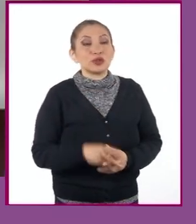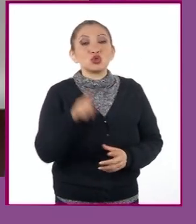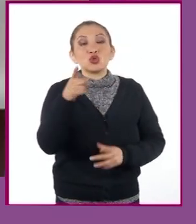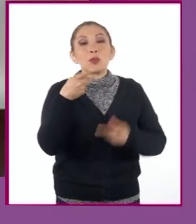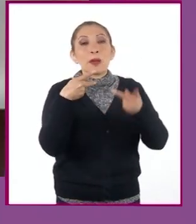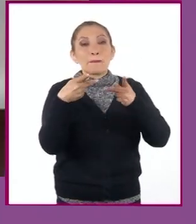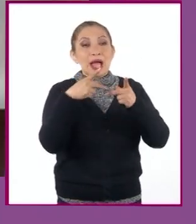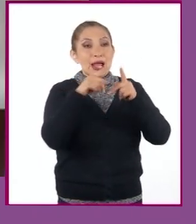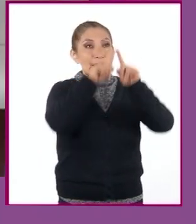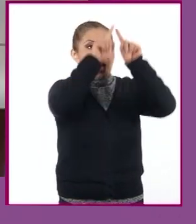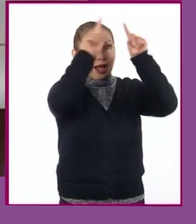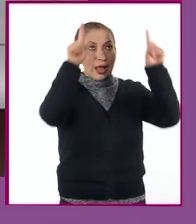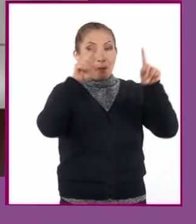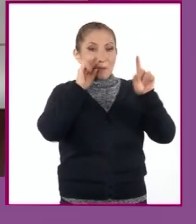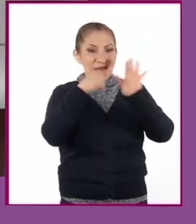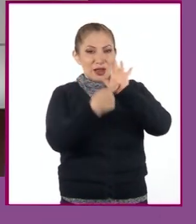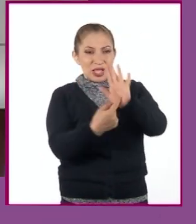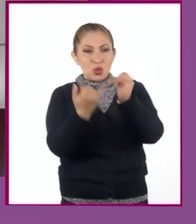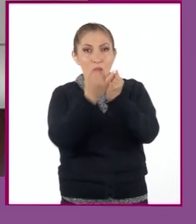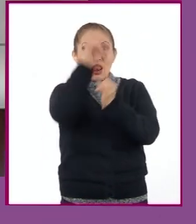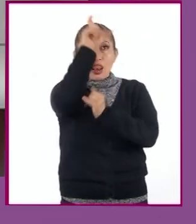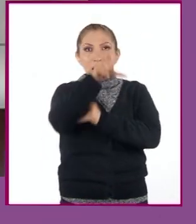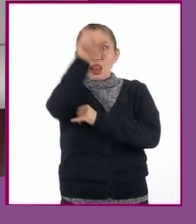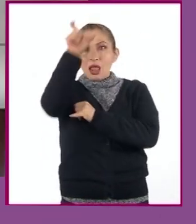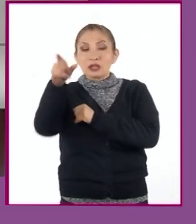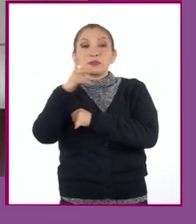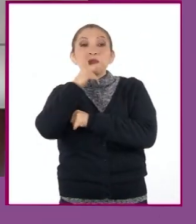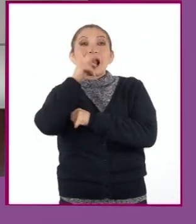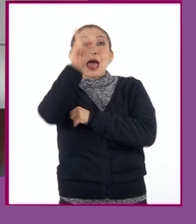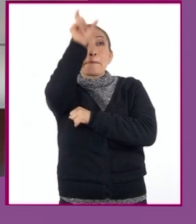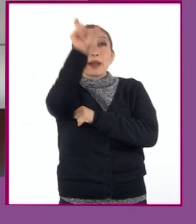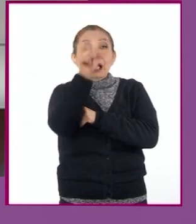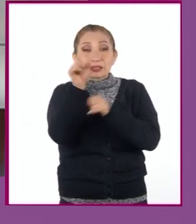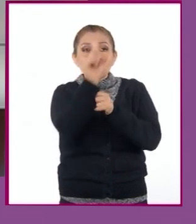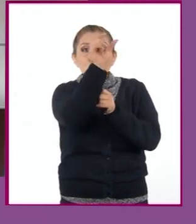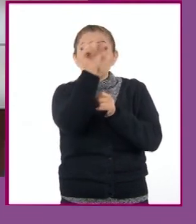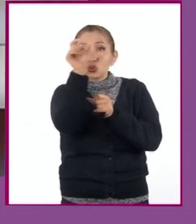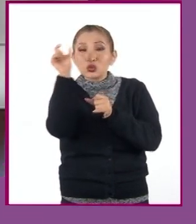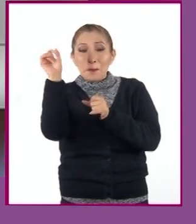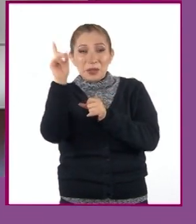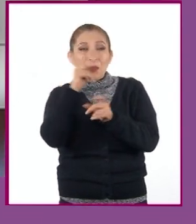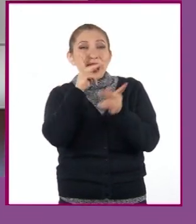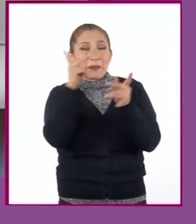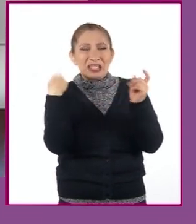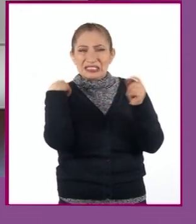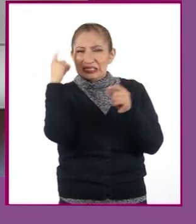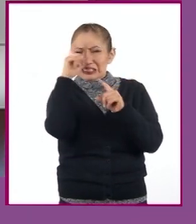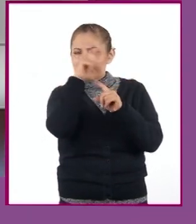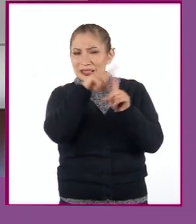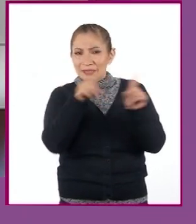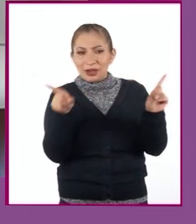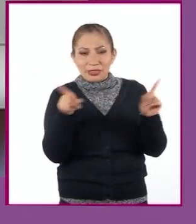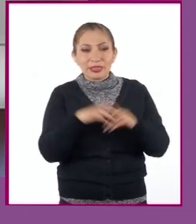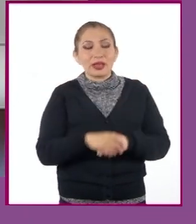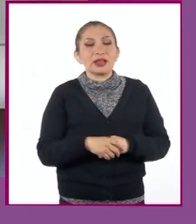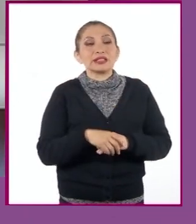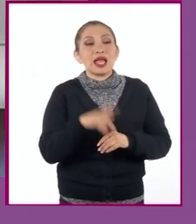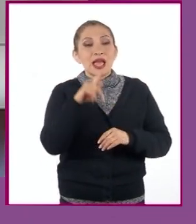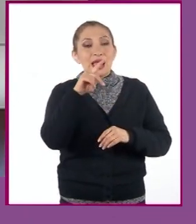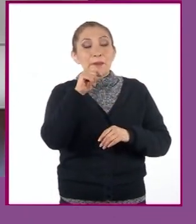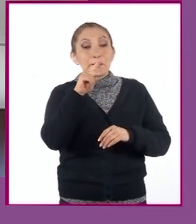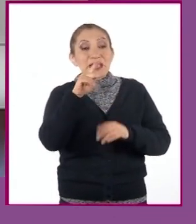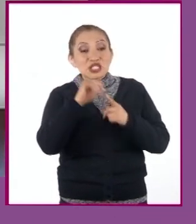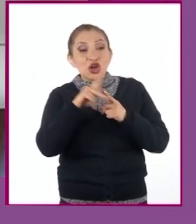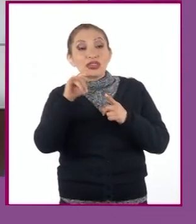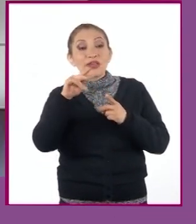Elaboren un cuadro como el que se les presenta y escriban las palabras que utilizamos en estos recados: piso, tebeos y